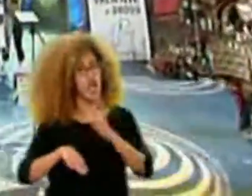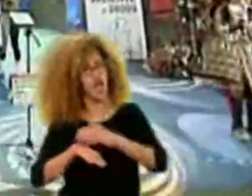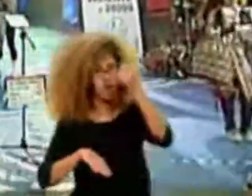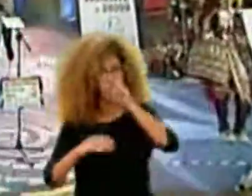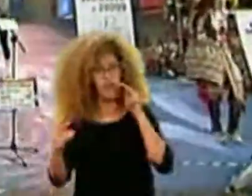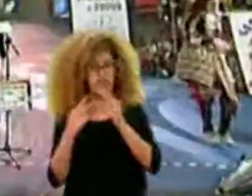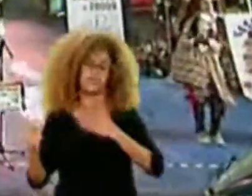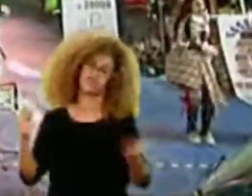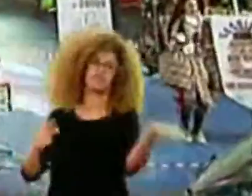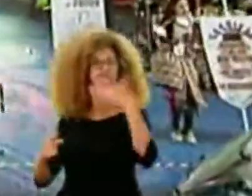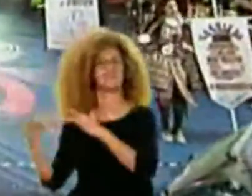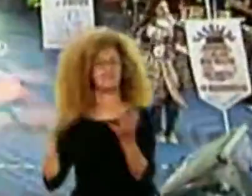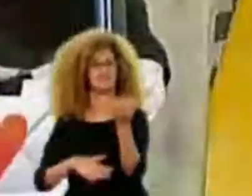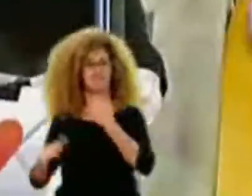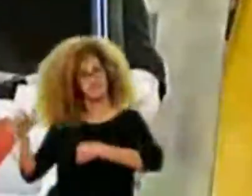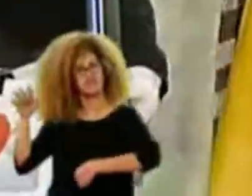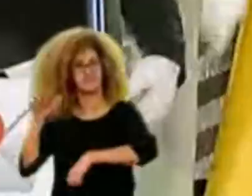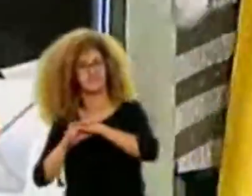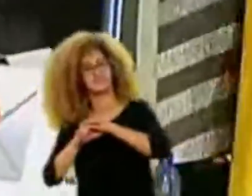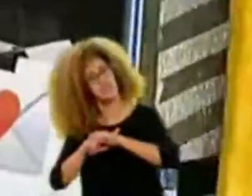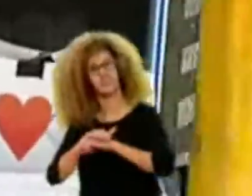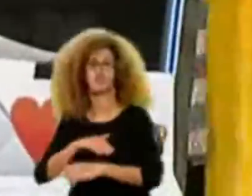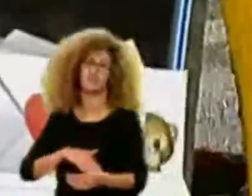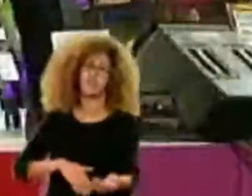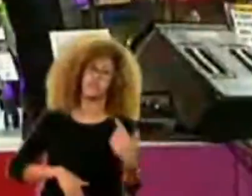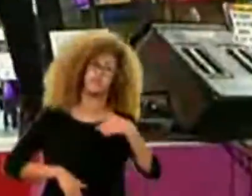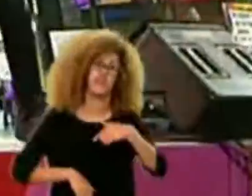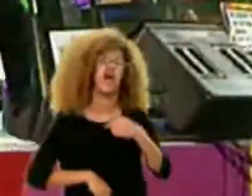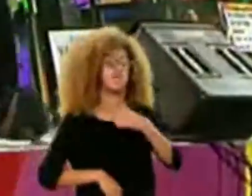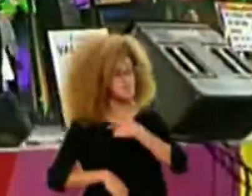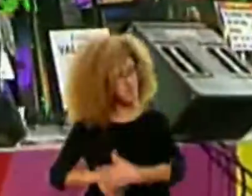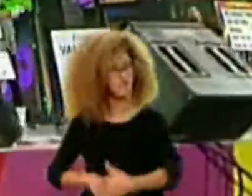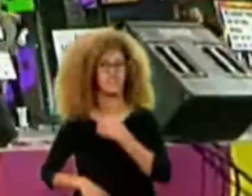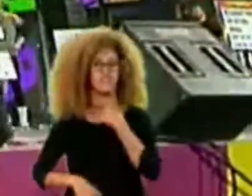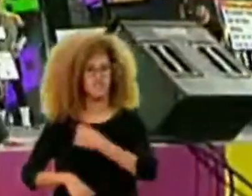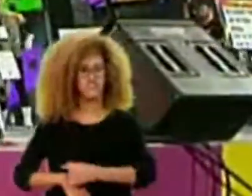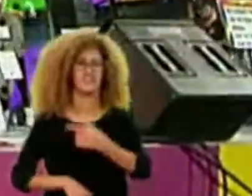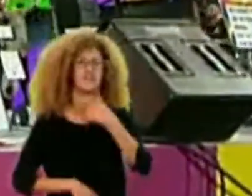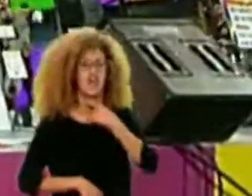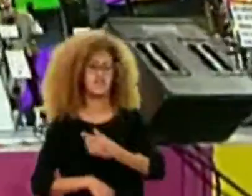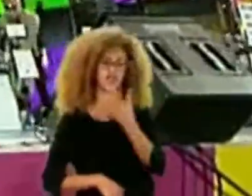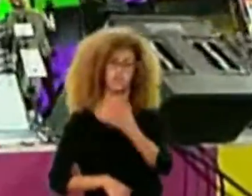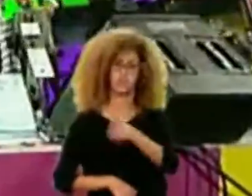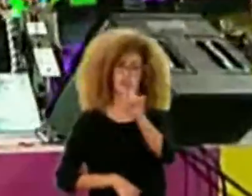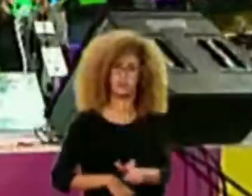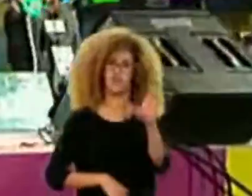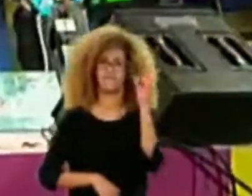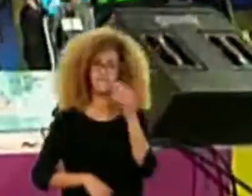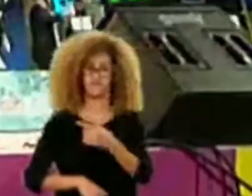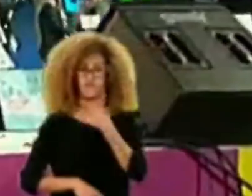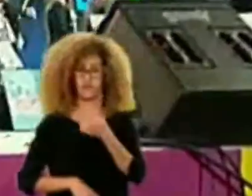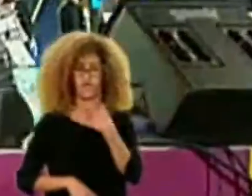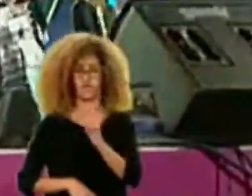Que te llevas de la vida, solo lo que has compartido. Antes se decía me gusta a una muchacha guapa, ahora se le da me